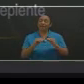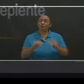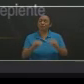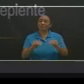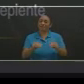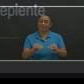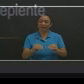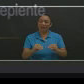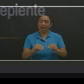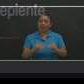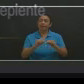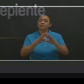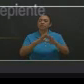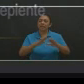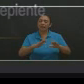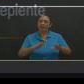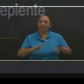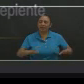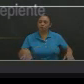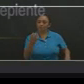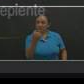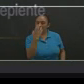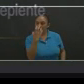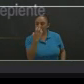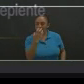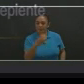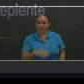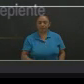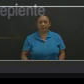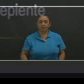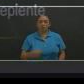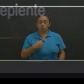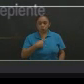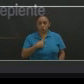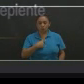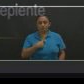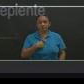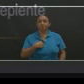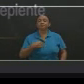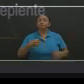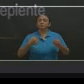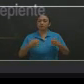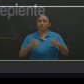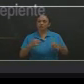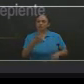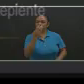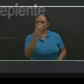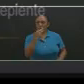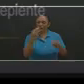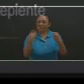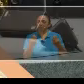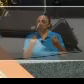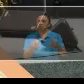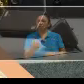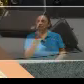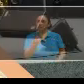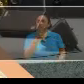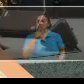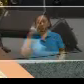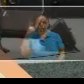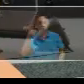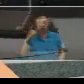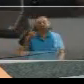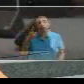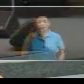es lento para la ira. Mire, yo al menos yo he hecho enojar muchas veces a Dios. Y